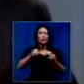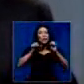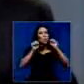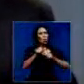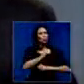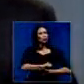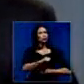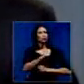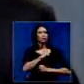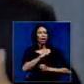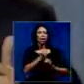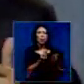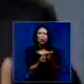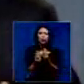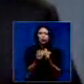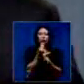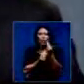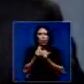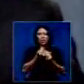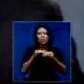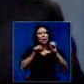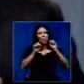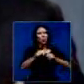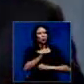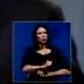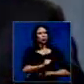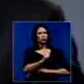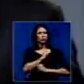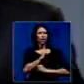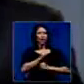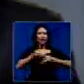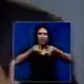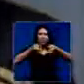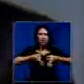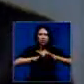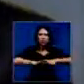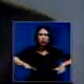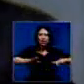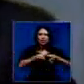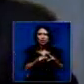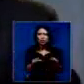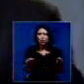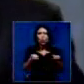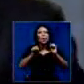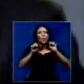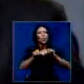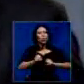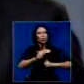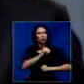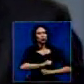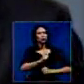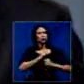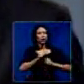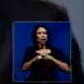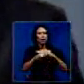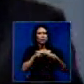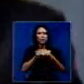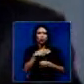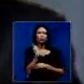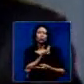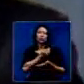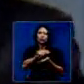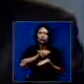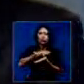en la producción de comida, podemos serlo en la definición de territorio, podemos serlo en la administración de nuestros